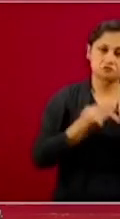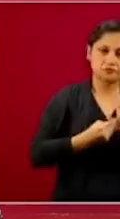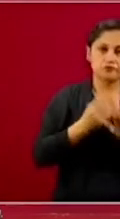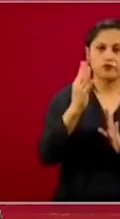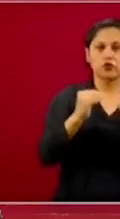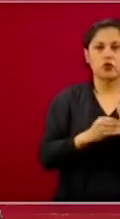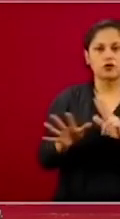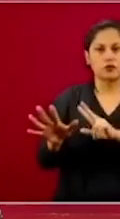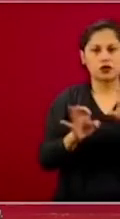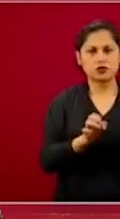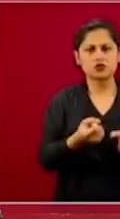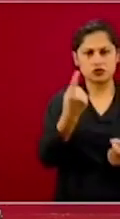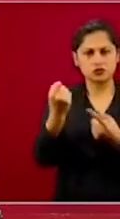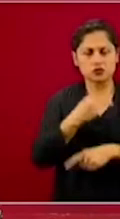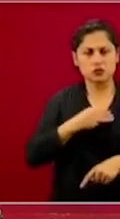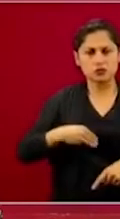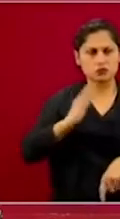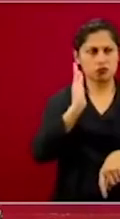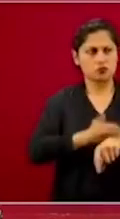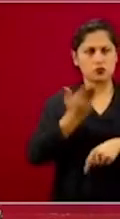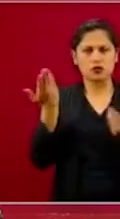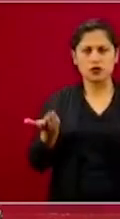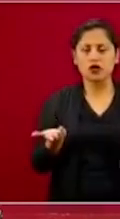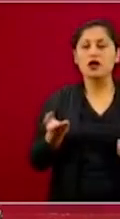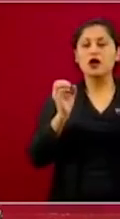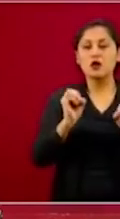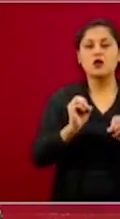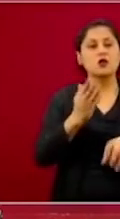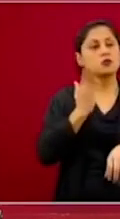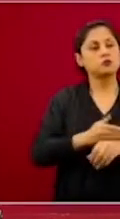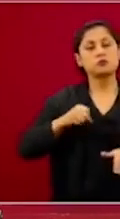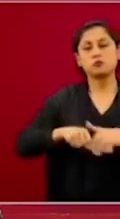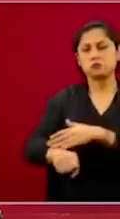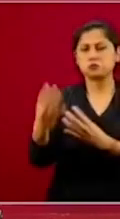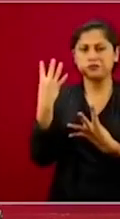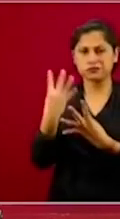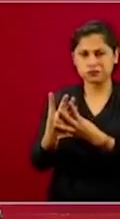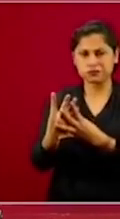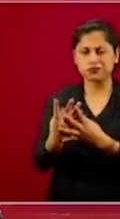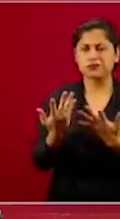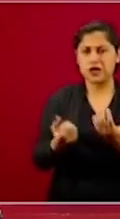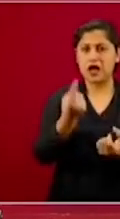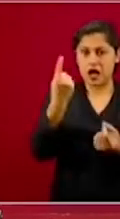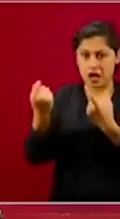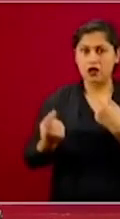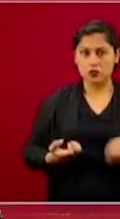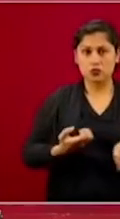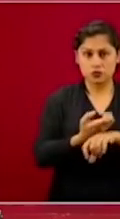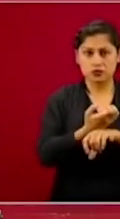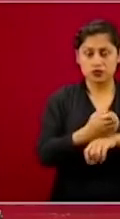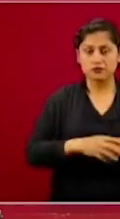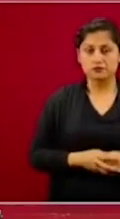4,800 pesos, entiendo, en algunos municipios cercanos, o se les quiere arrestar, como ocurrió en algunas entidades federativas, y estamos en contra de ello.